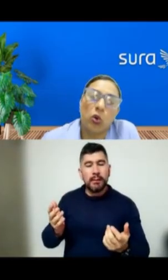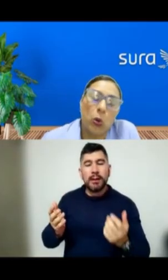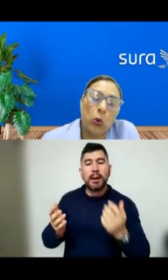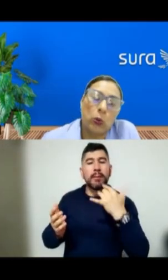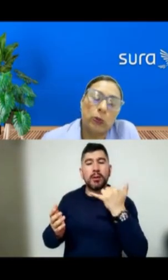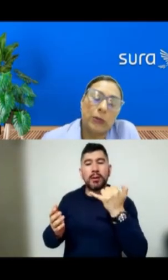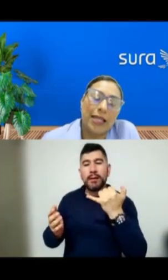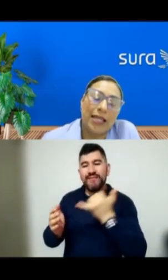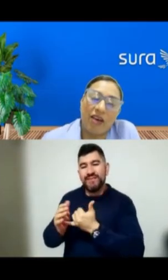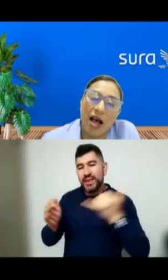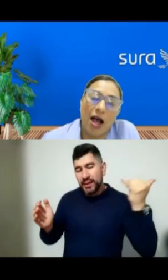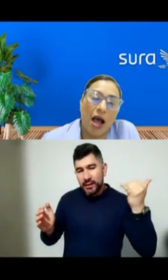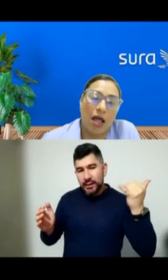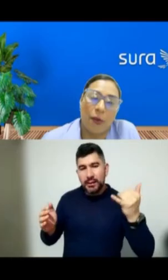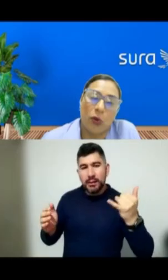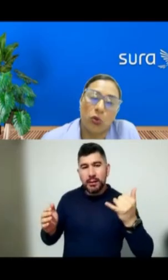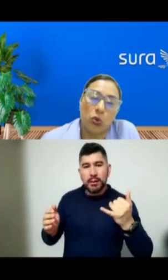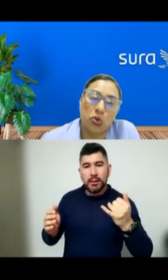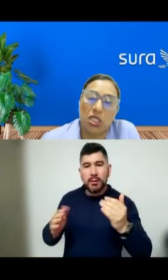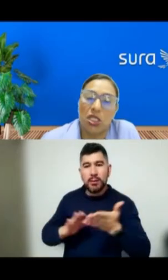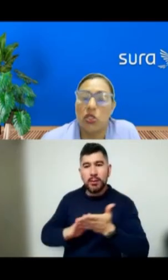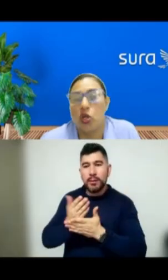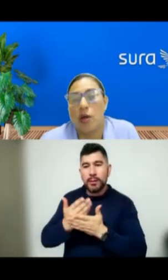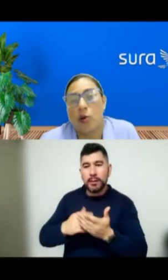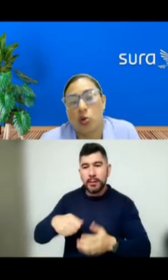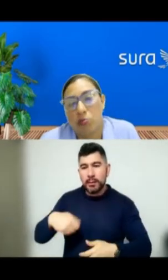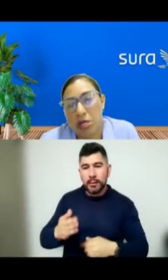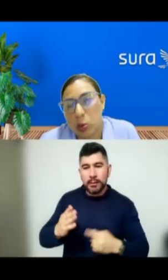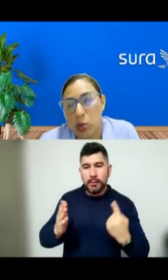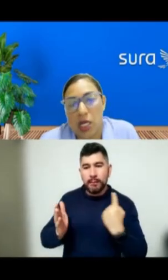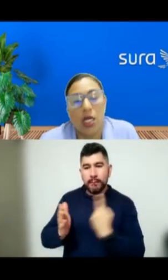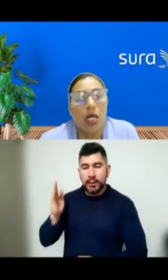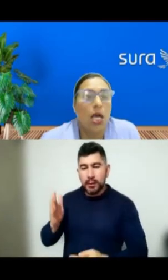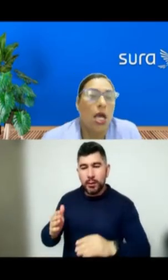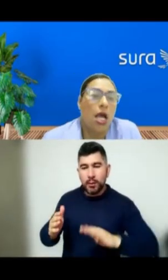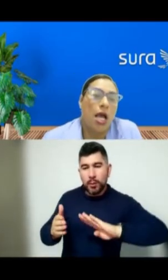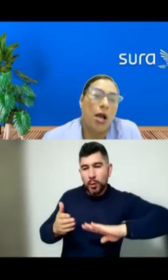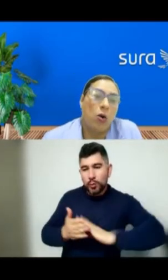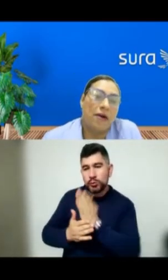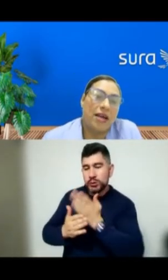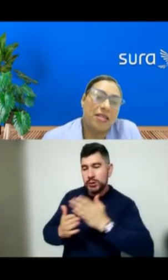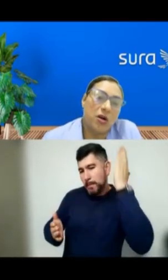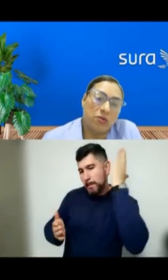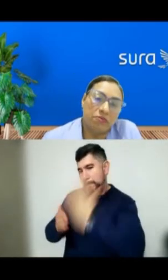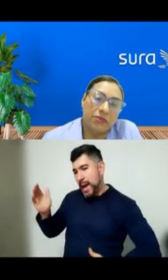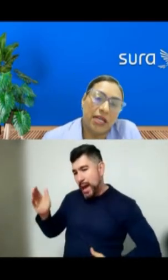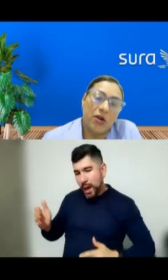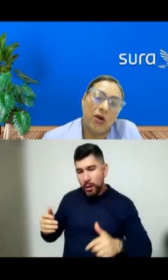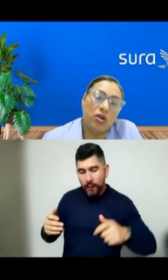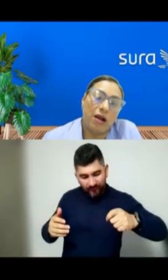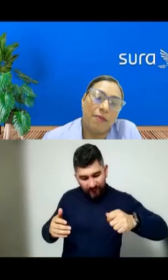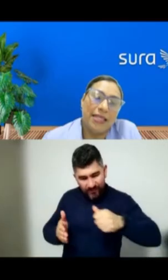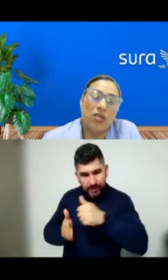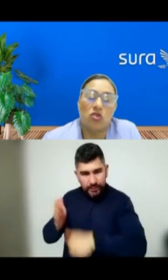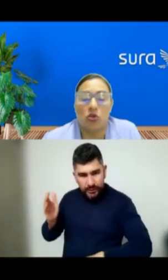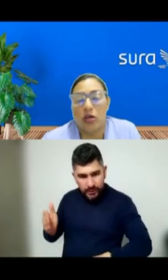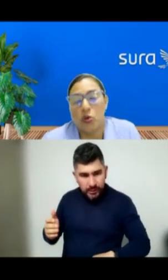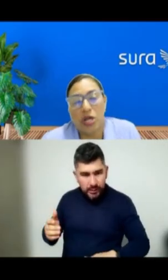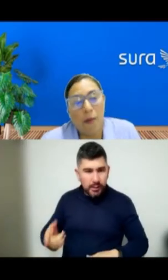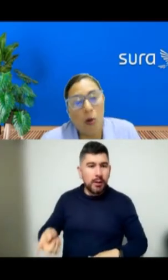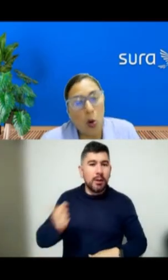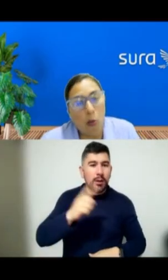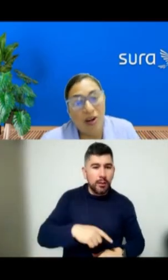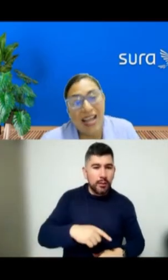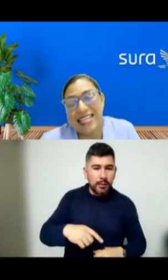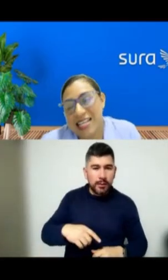bolígrafo o de pronto una navaja, de pronto un cuchillo, de pronto un bisturí, una abrasión, que es lo que normalmente